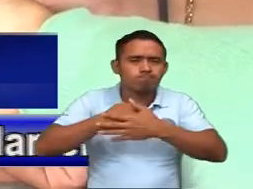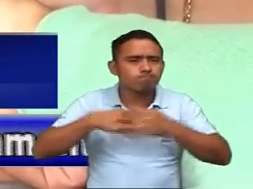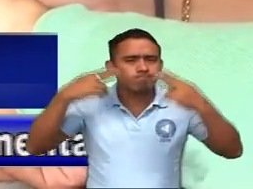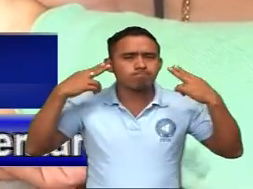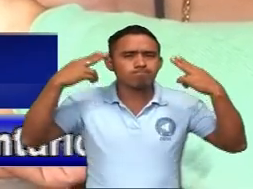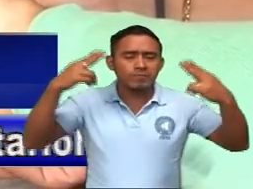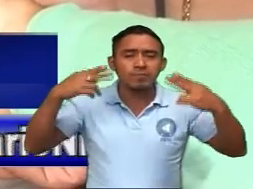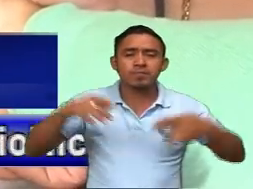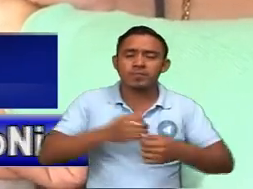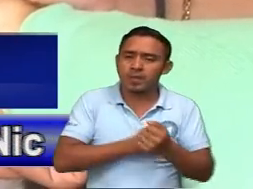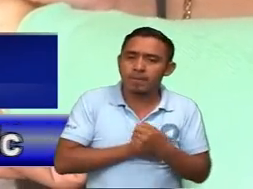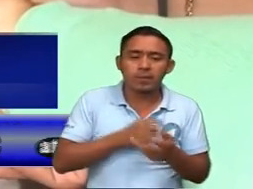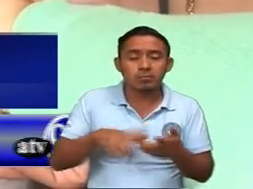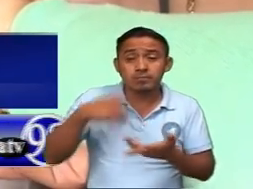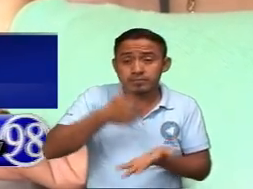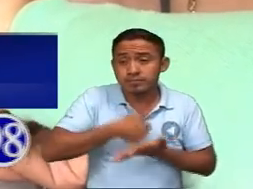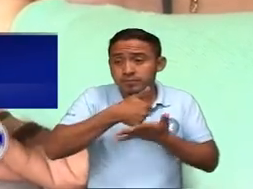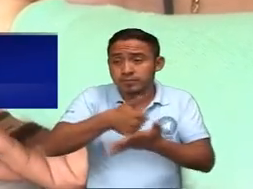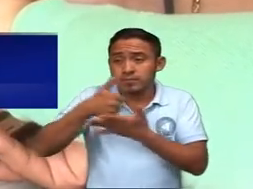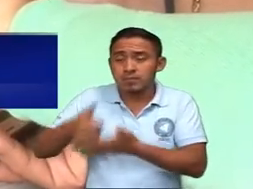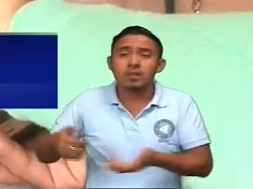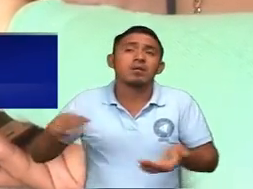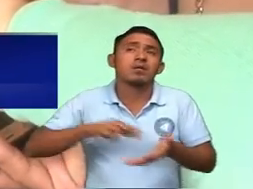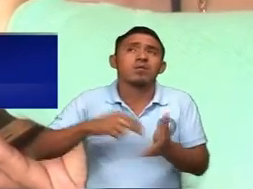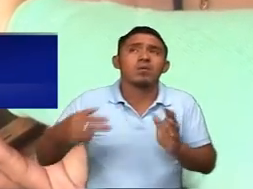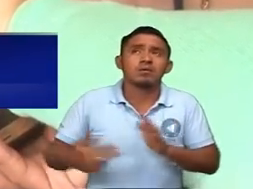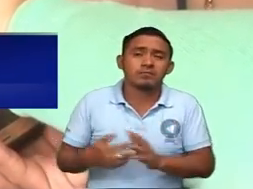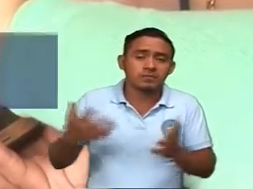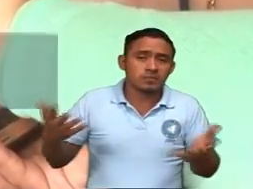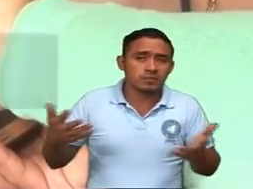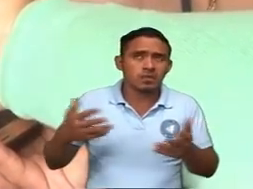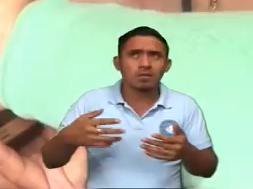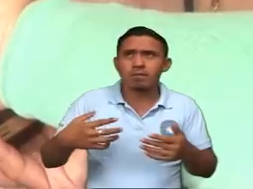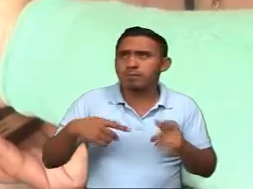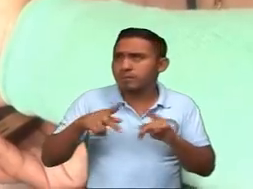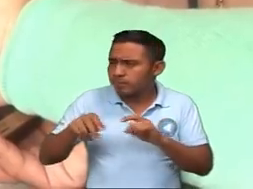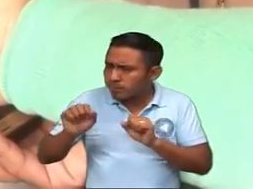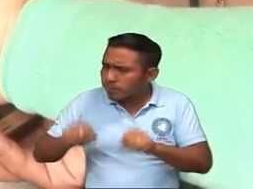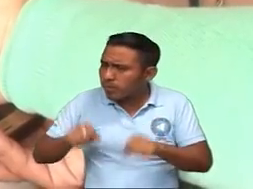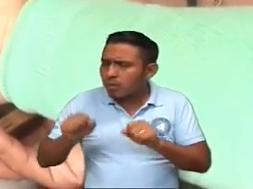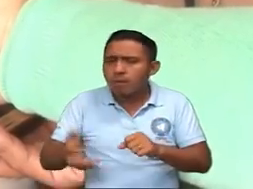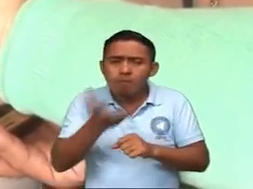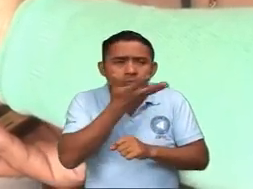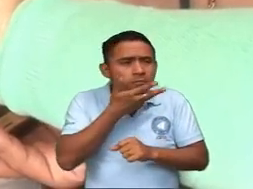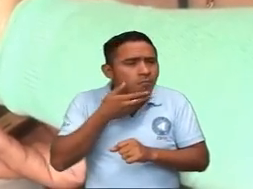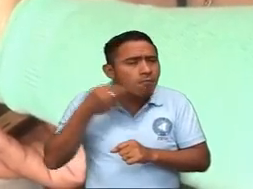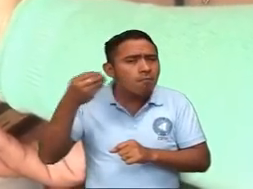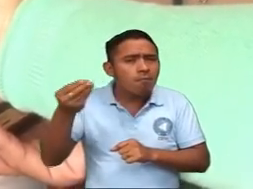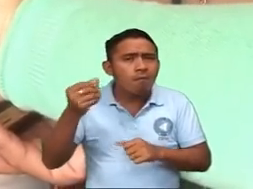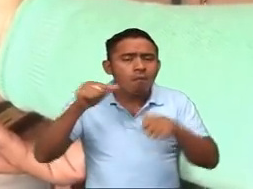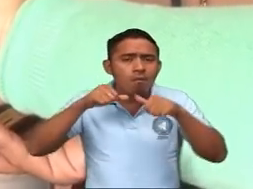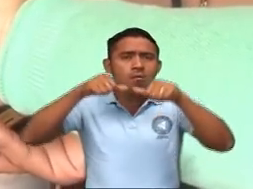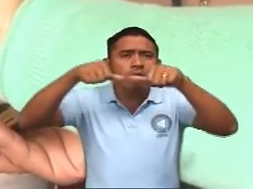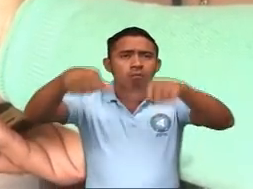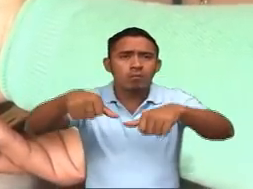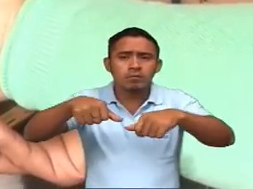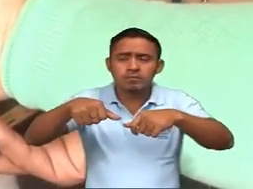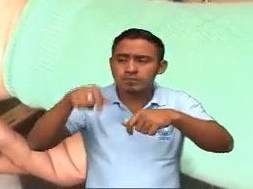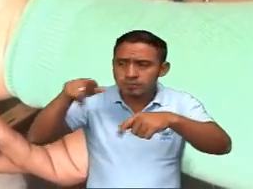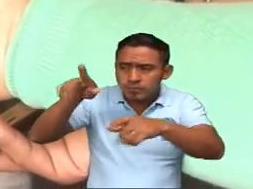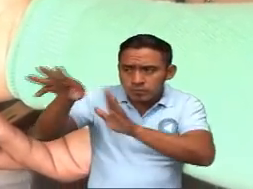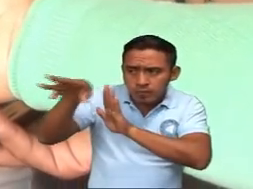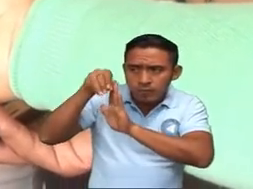de amor, de solidaridad. También nos habla de cómo nosotros podemos ser jóvenes y seguir siendo su